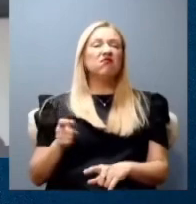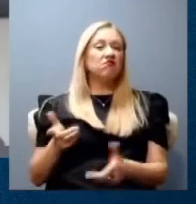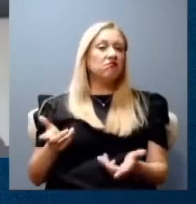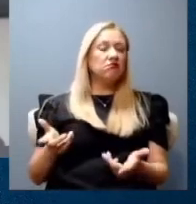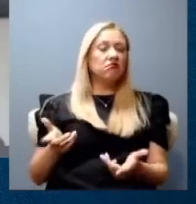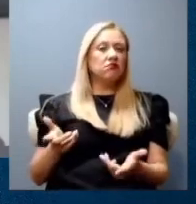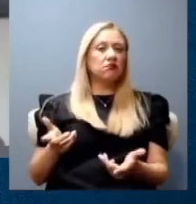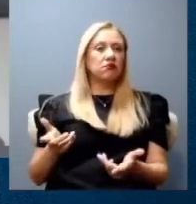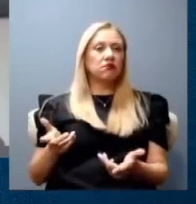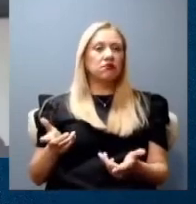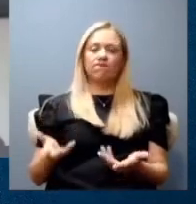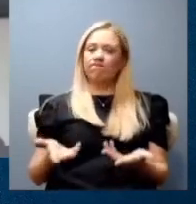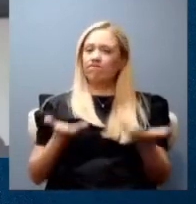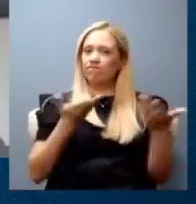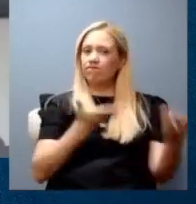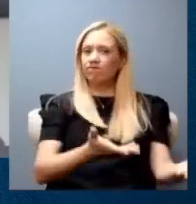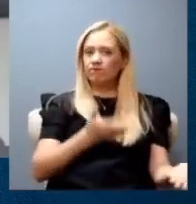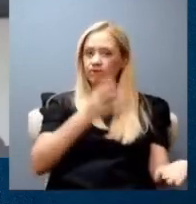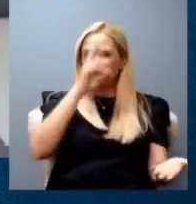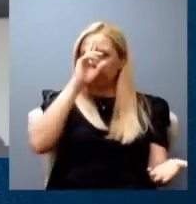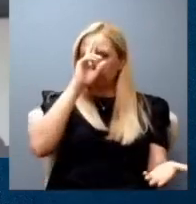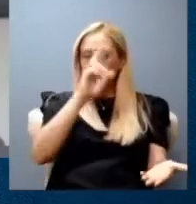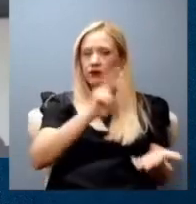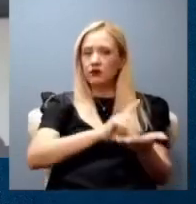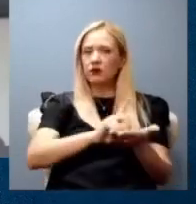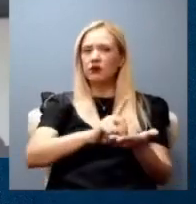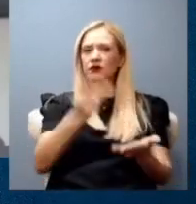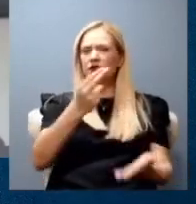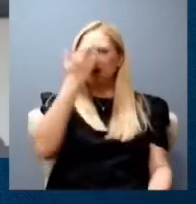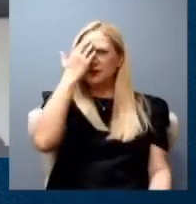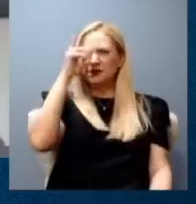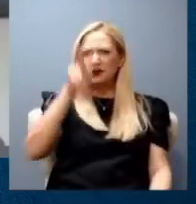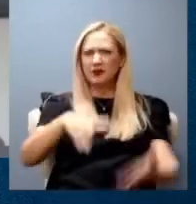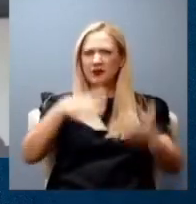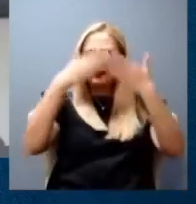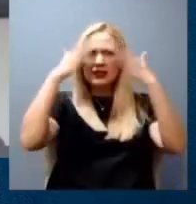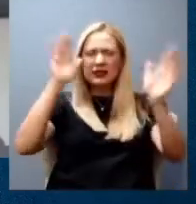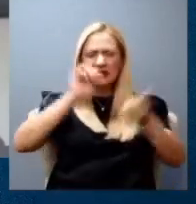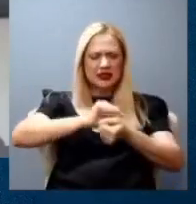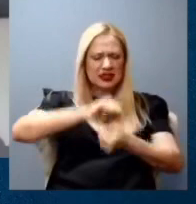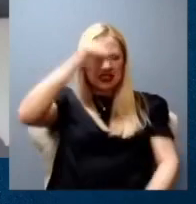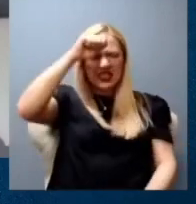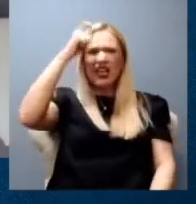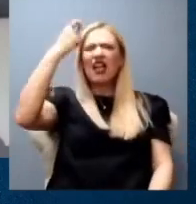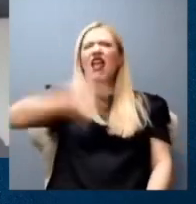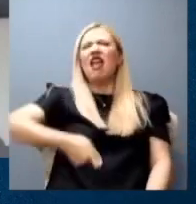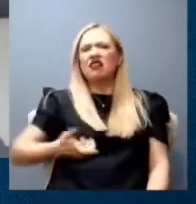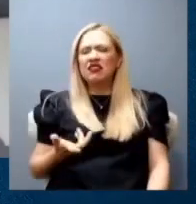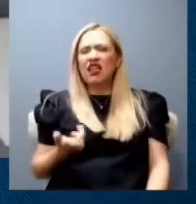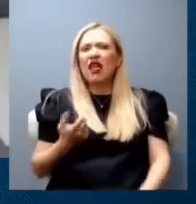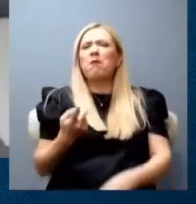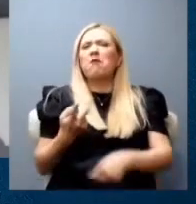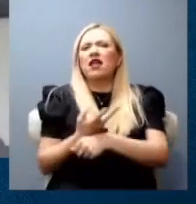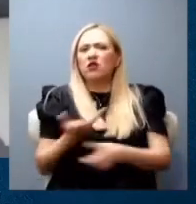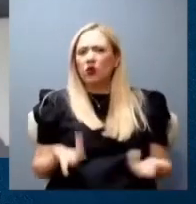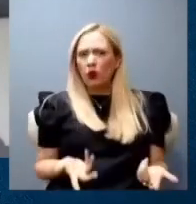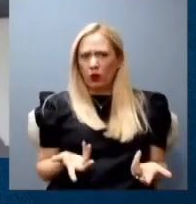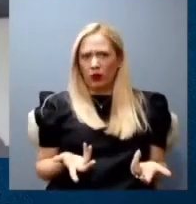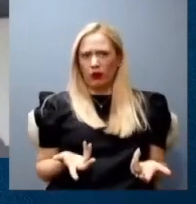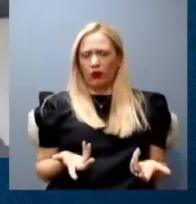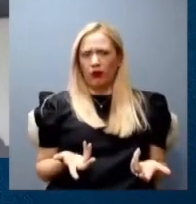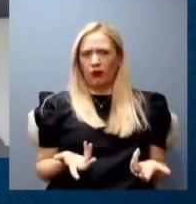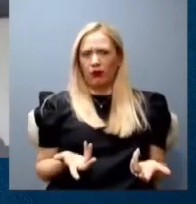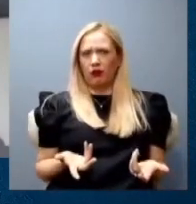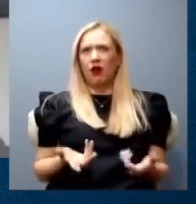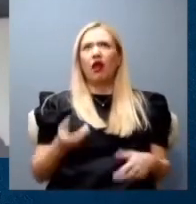de esos derechos a la verdad, a la verdad que significa saber qué fue lo que pasó. No solamente las circunstancias de modo,